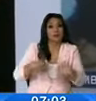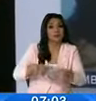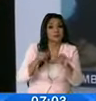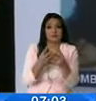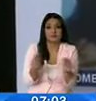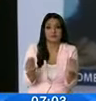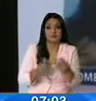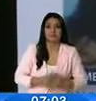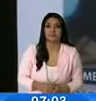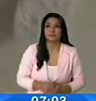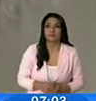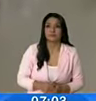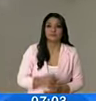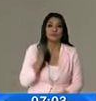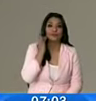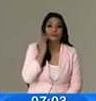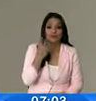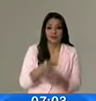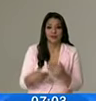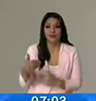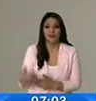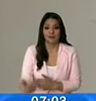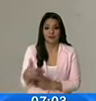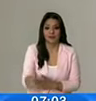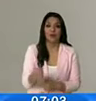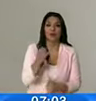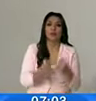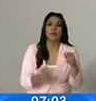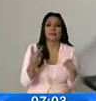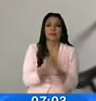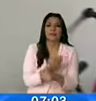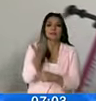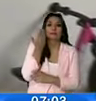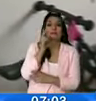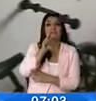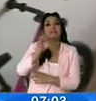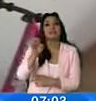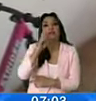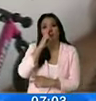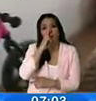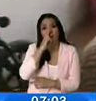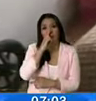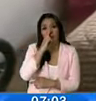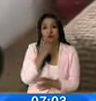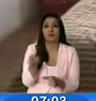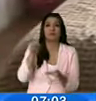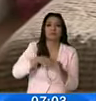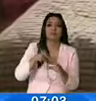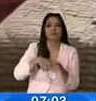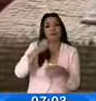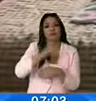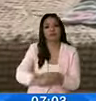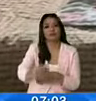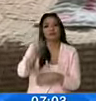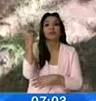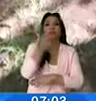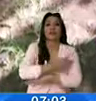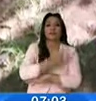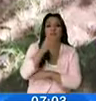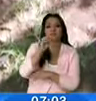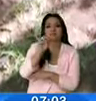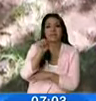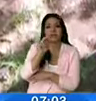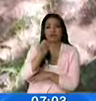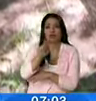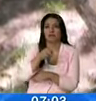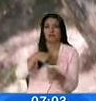José Ponce y Lirio Sofía fueron vistas físicamente por última vez el pasado 23 de junio cuando emprendieron un viaje de 2 días a Mindo. Sin